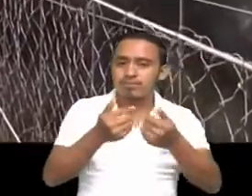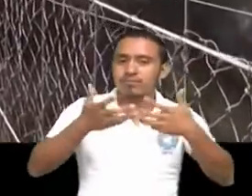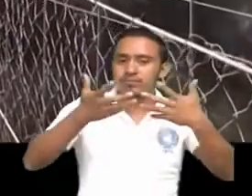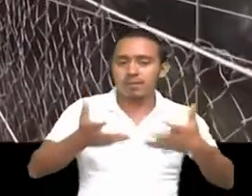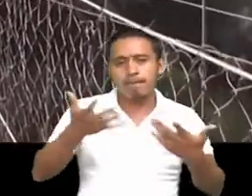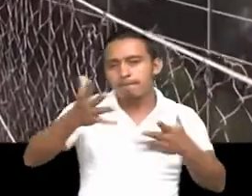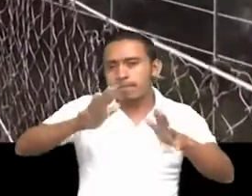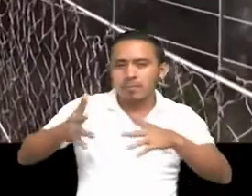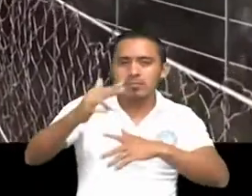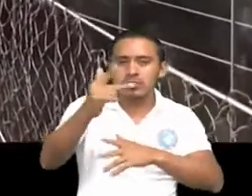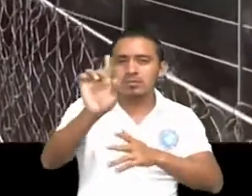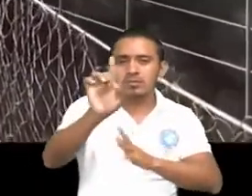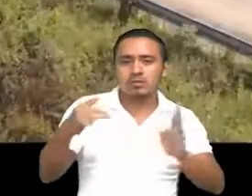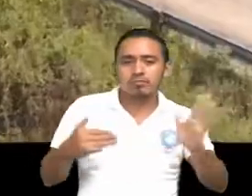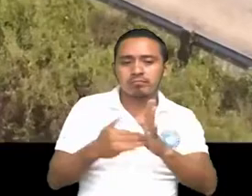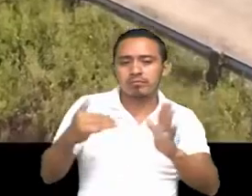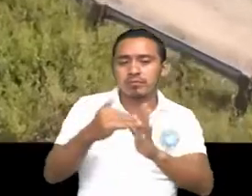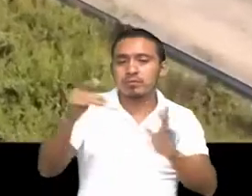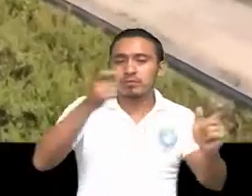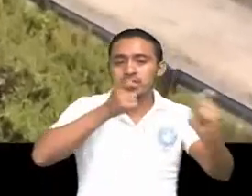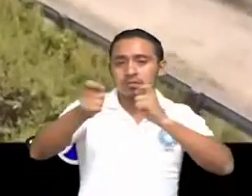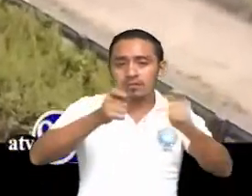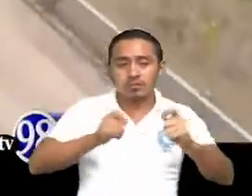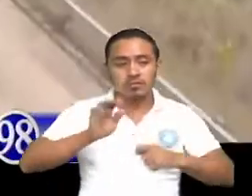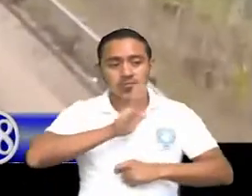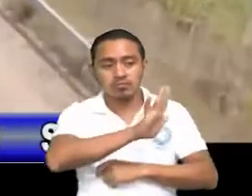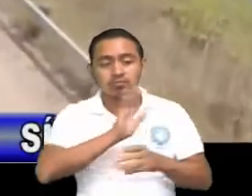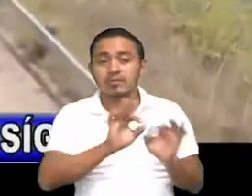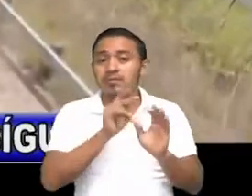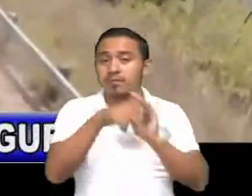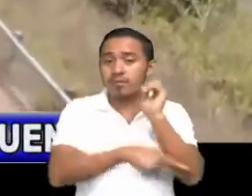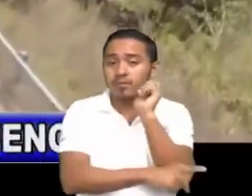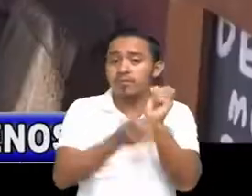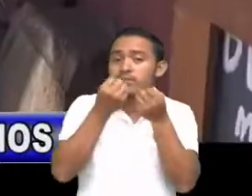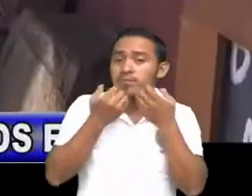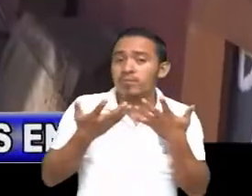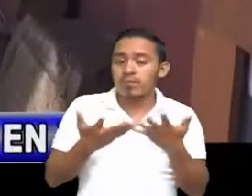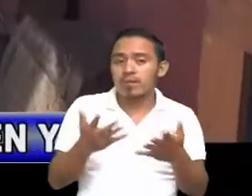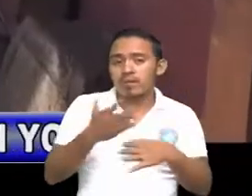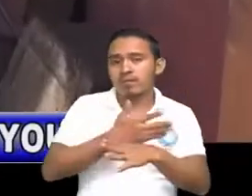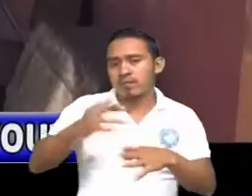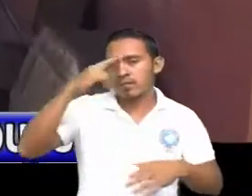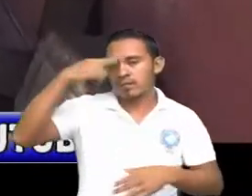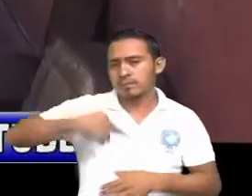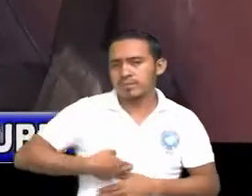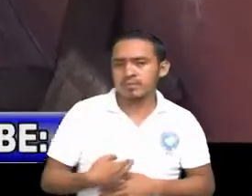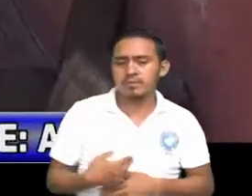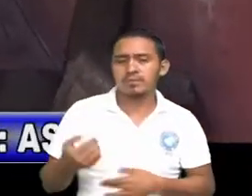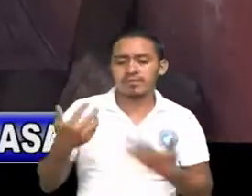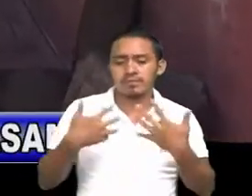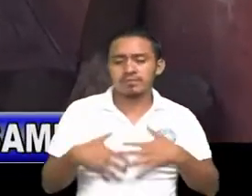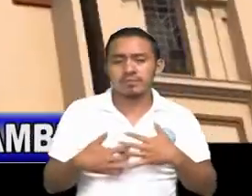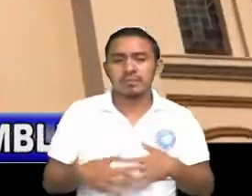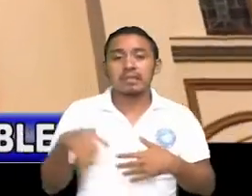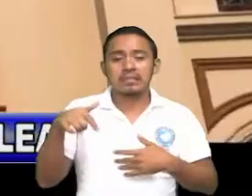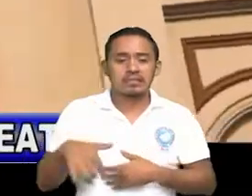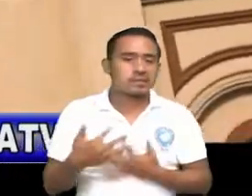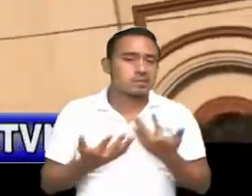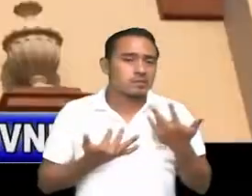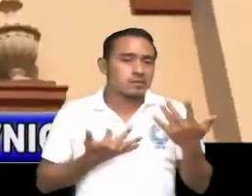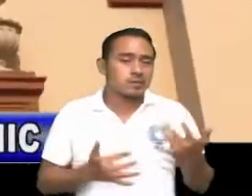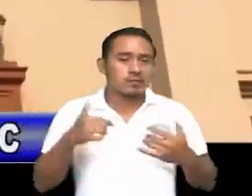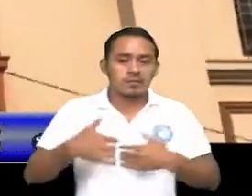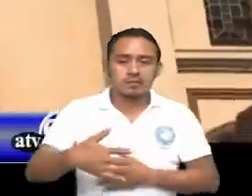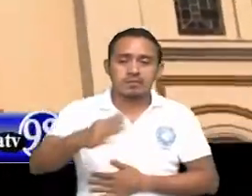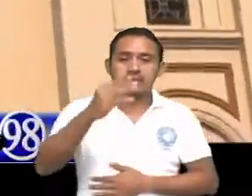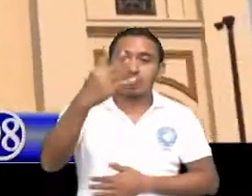los 81 millones de dólares en ese país. Así lo informan las cámaras empresariales, por lo que se espera que este fin de semana